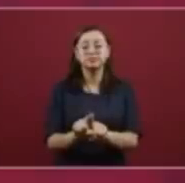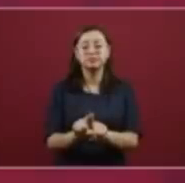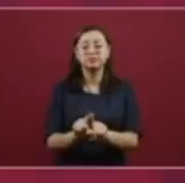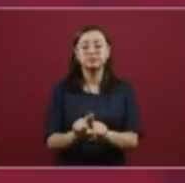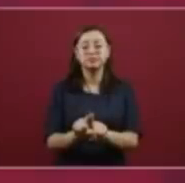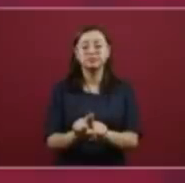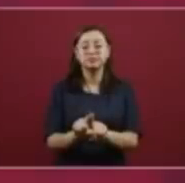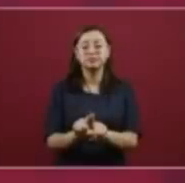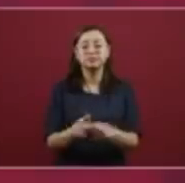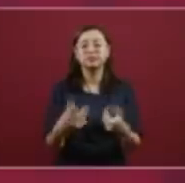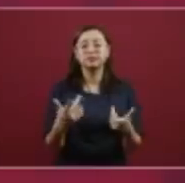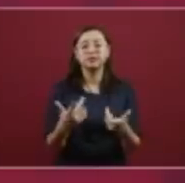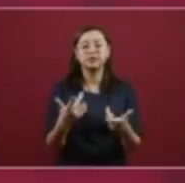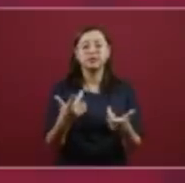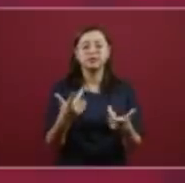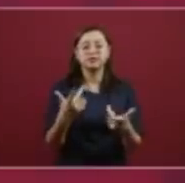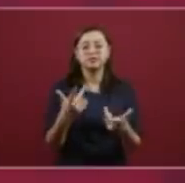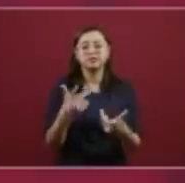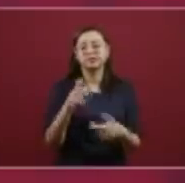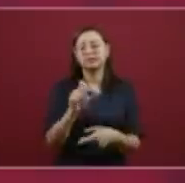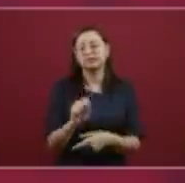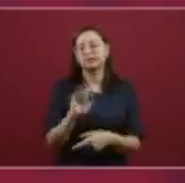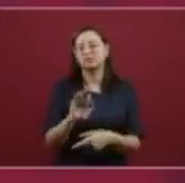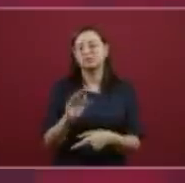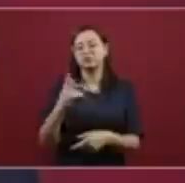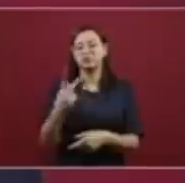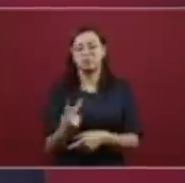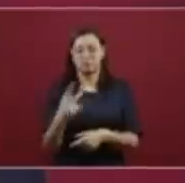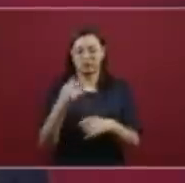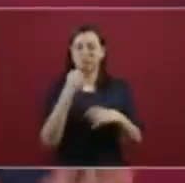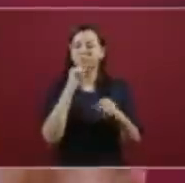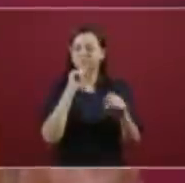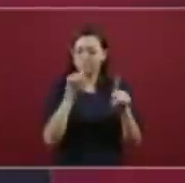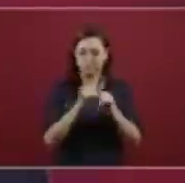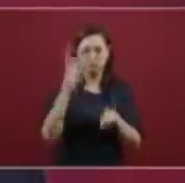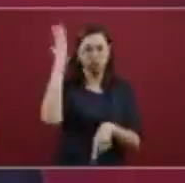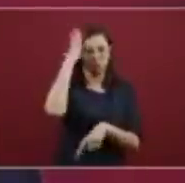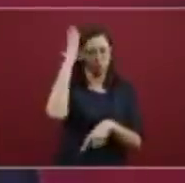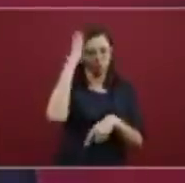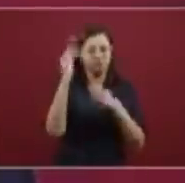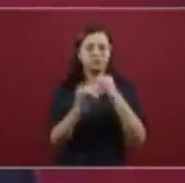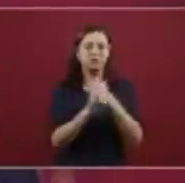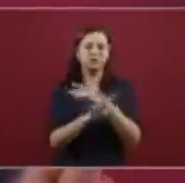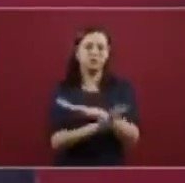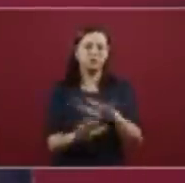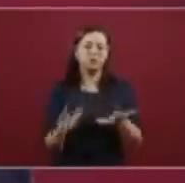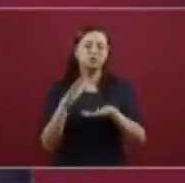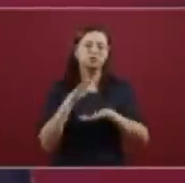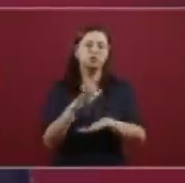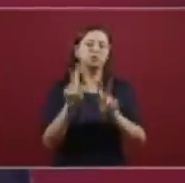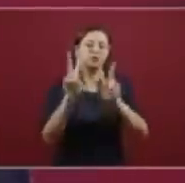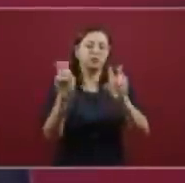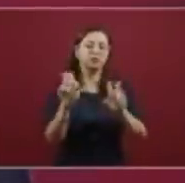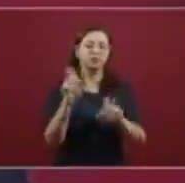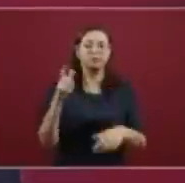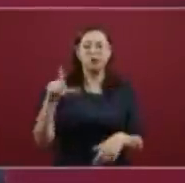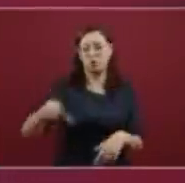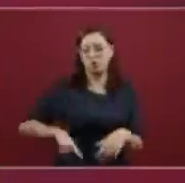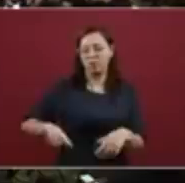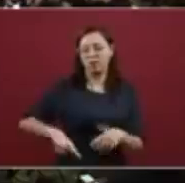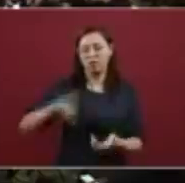la secretaria de la Función Pública va a informar sobre la transparencia de la nómina.